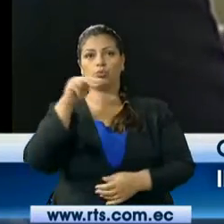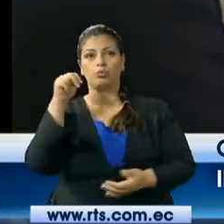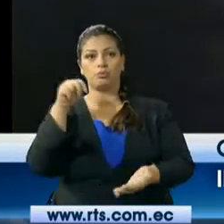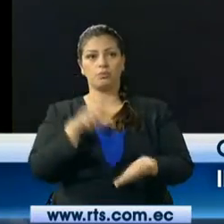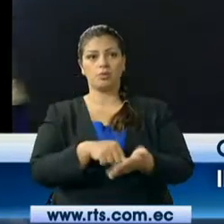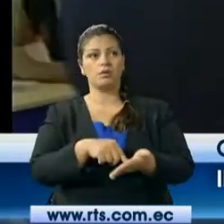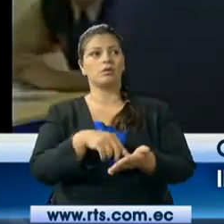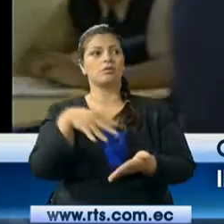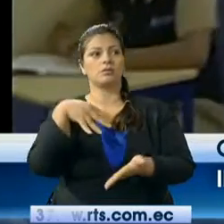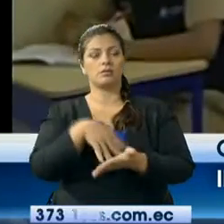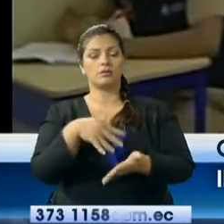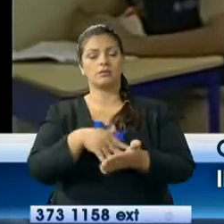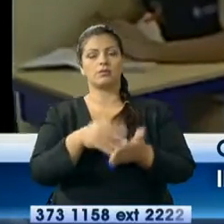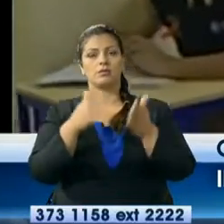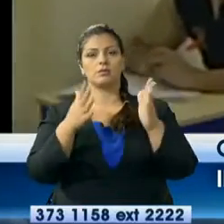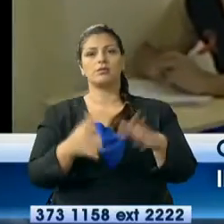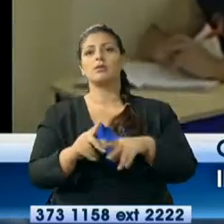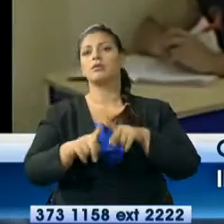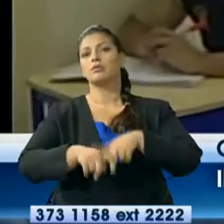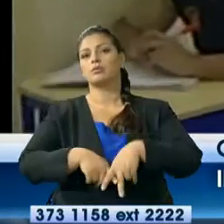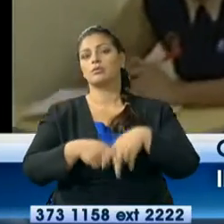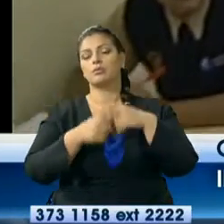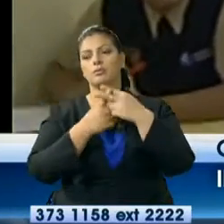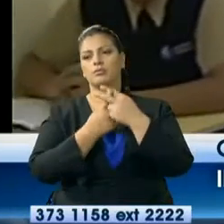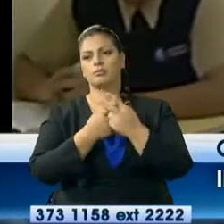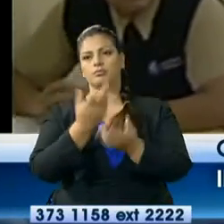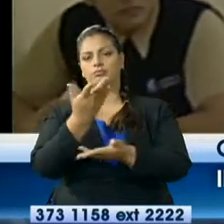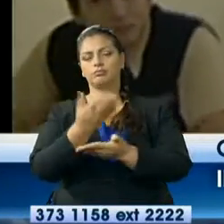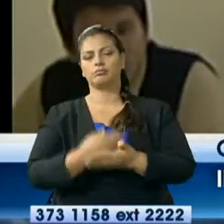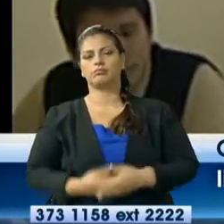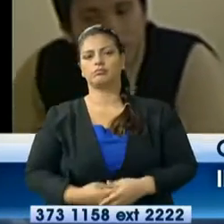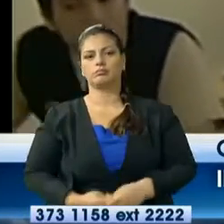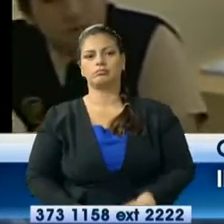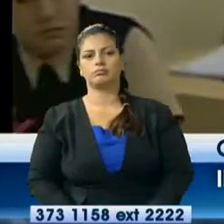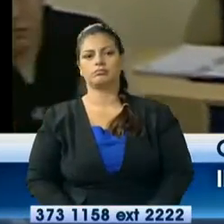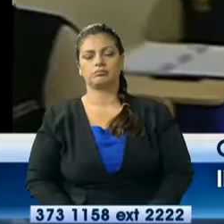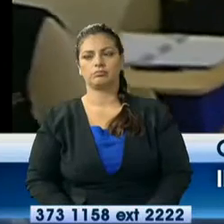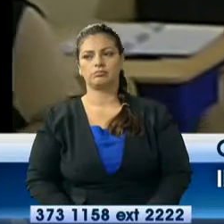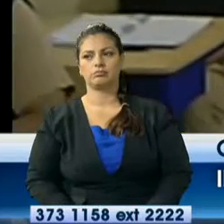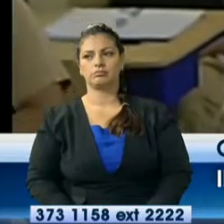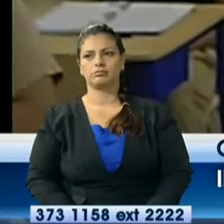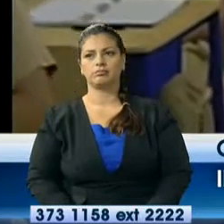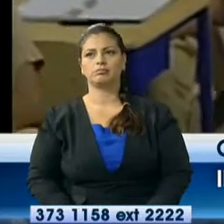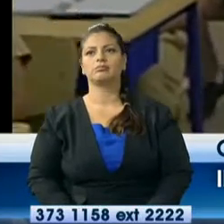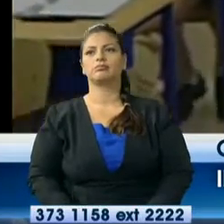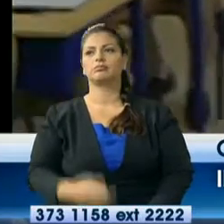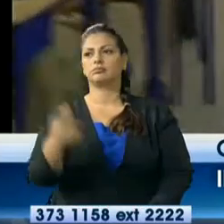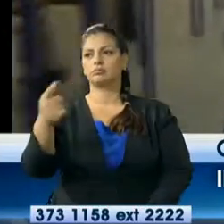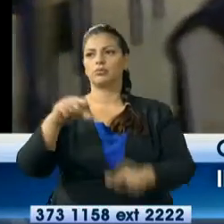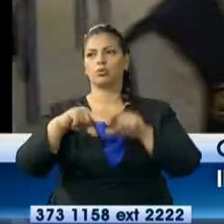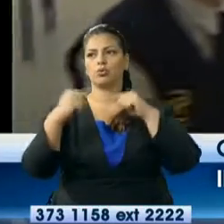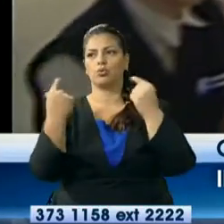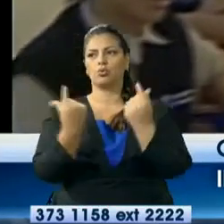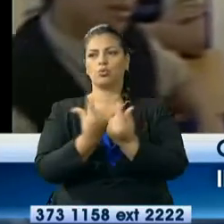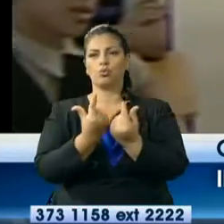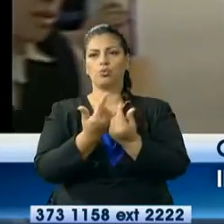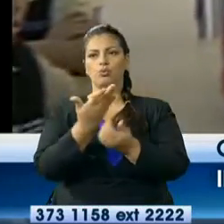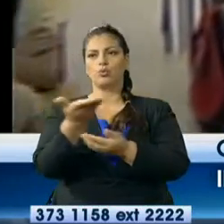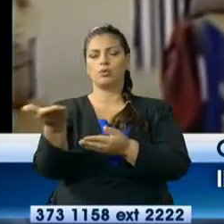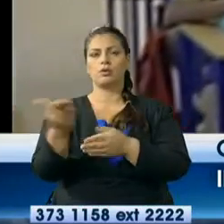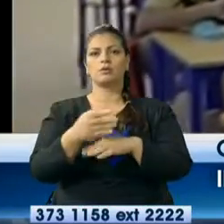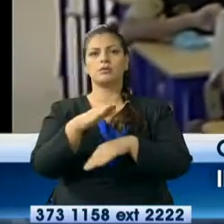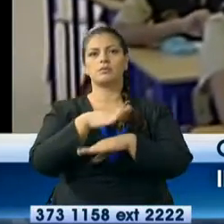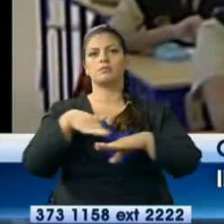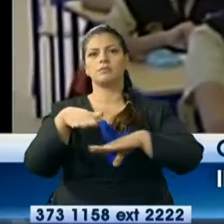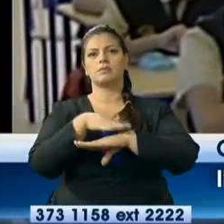Miren, en esta aula, por ejemplo, hay pocos estudiantes debido a que ya es el área de especialización. Así que felicitaciones a todos los estudiantes